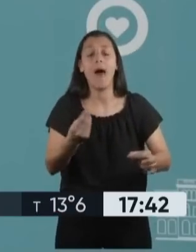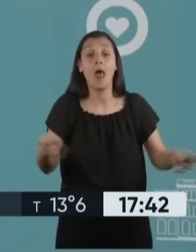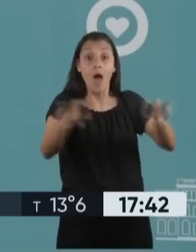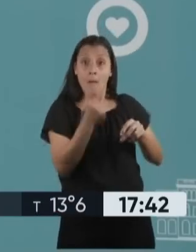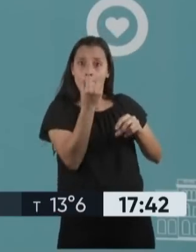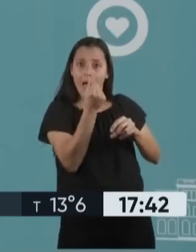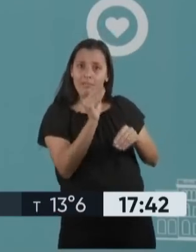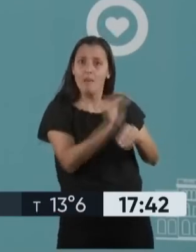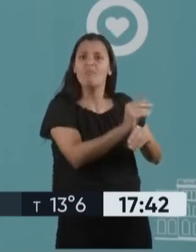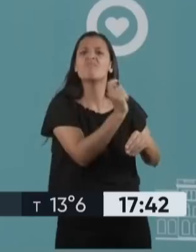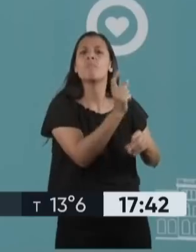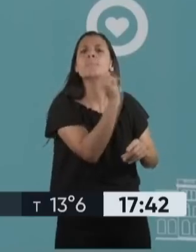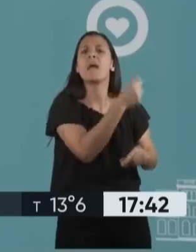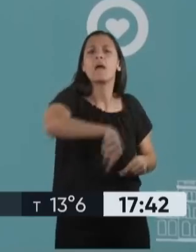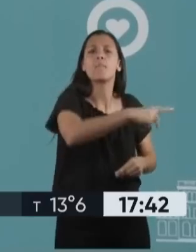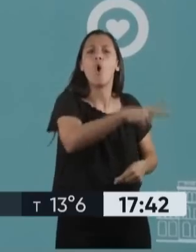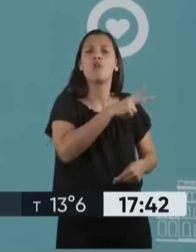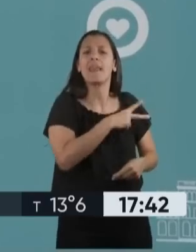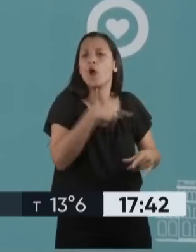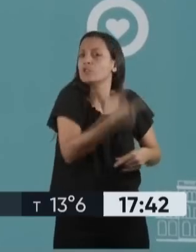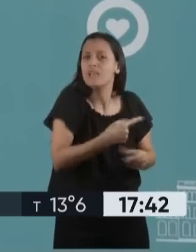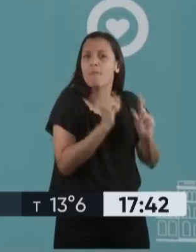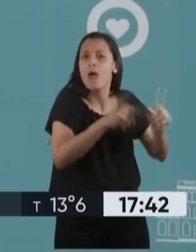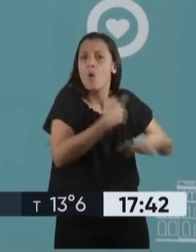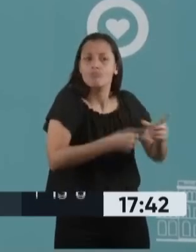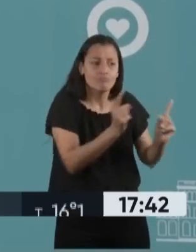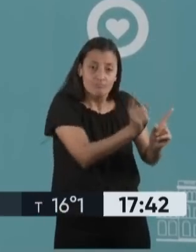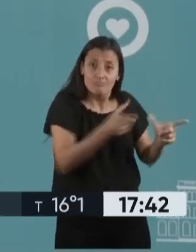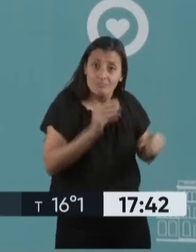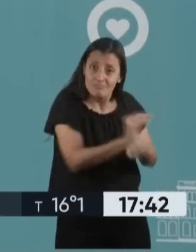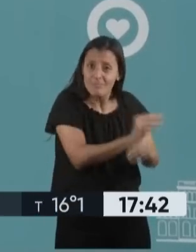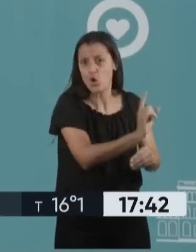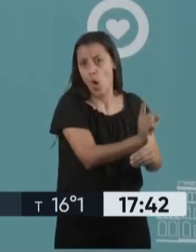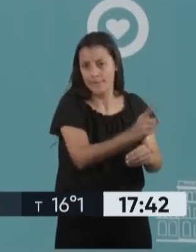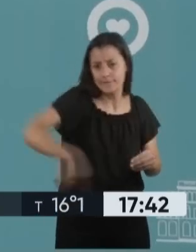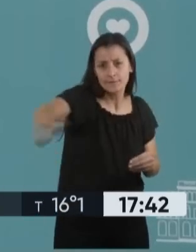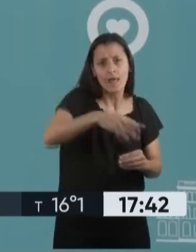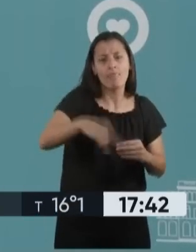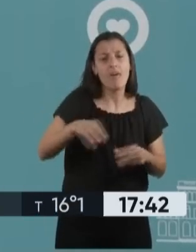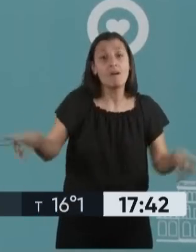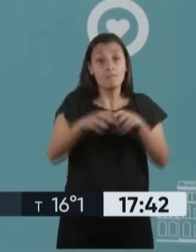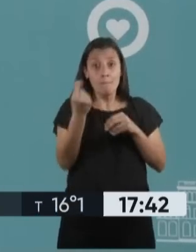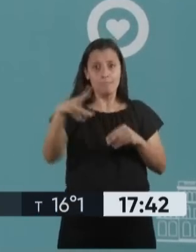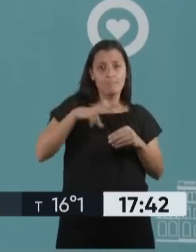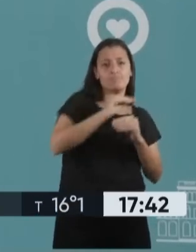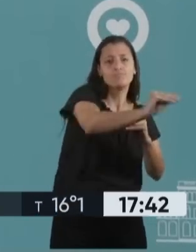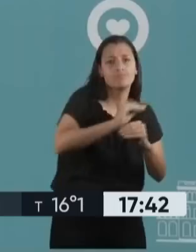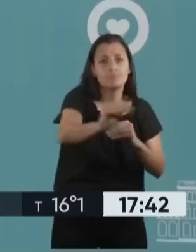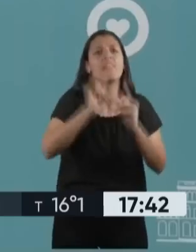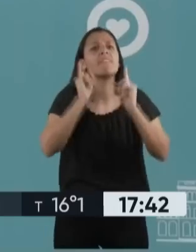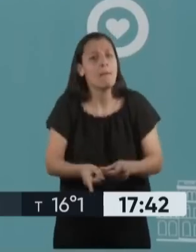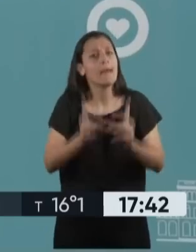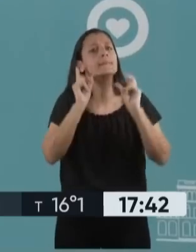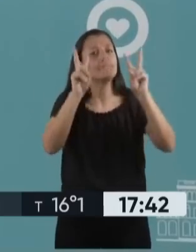que los ricos, pequeño puñado de ricos, tengan cada vez más y las enormes mayorías no puedan acceder a sus derechos y a cumplir